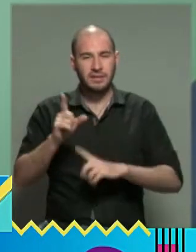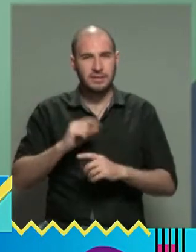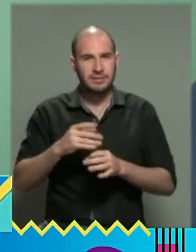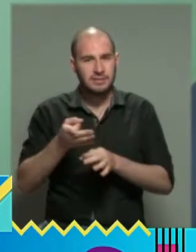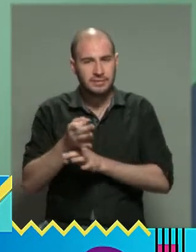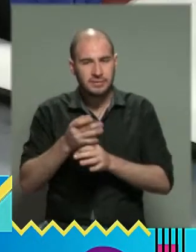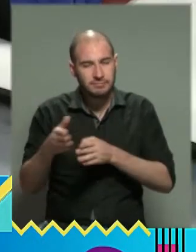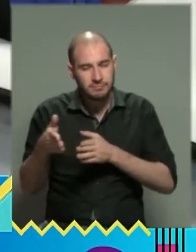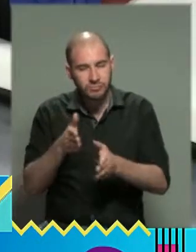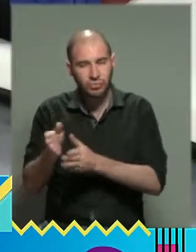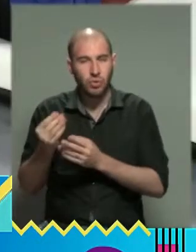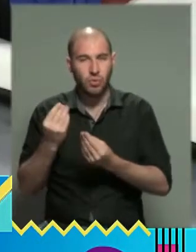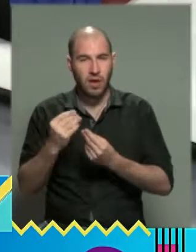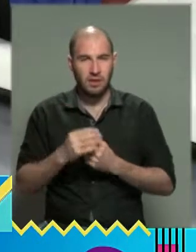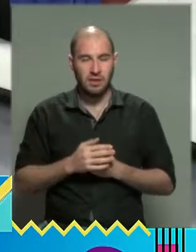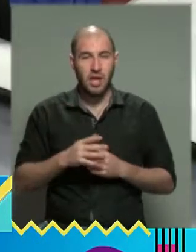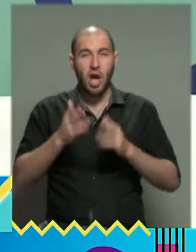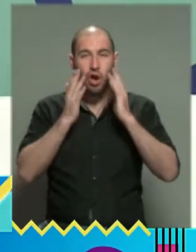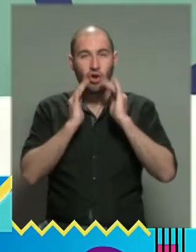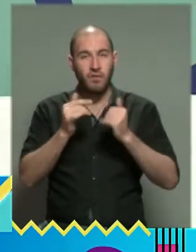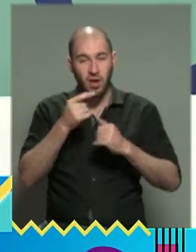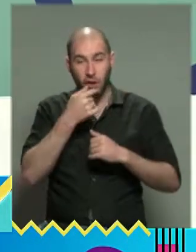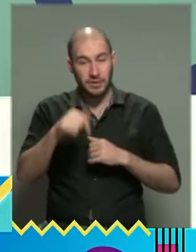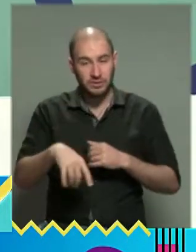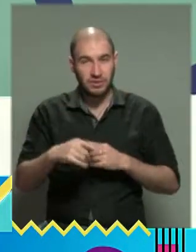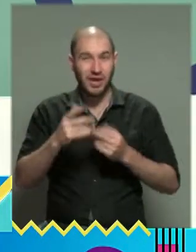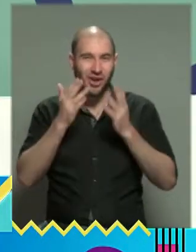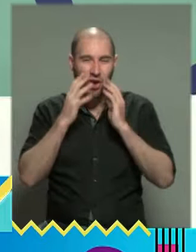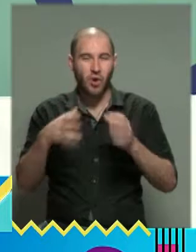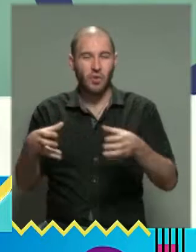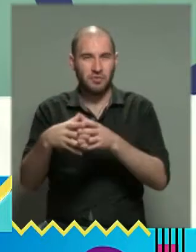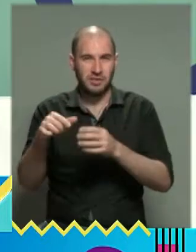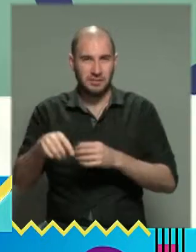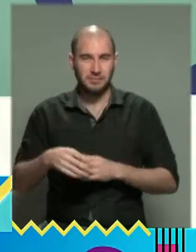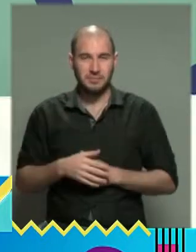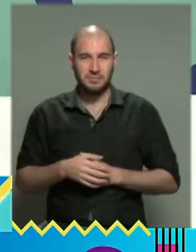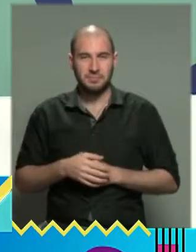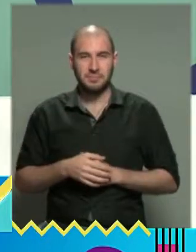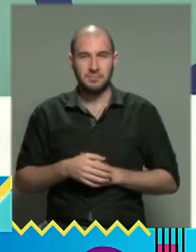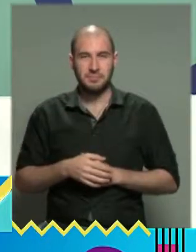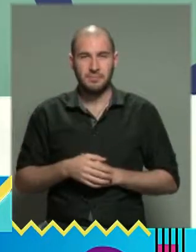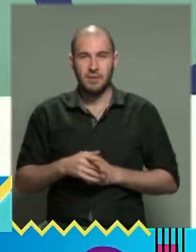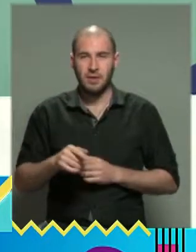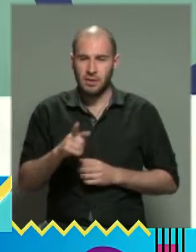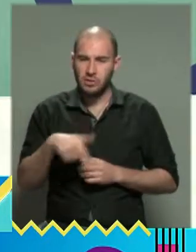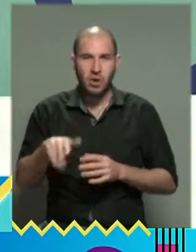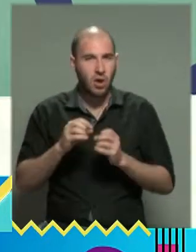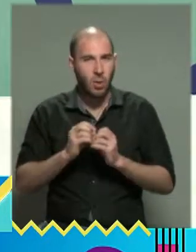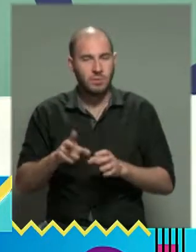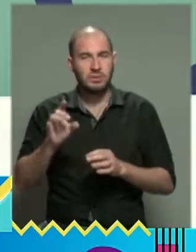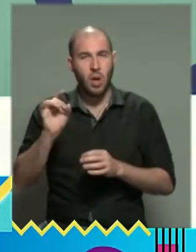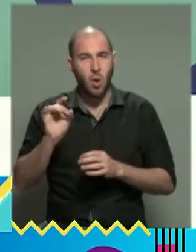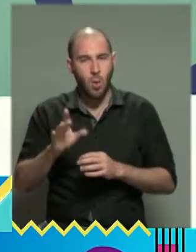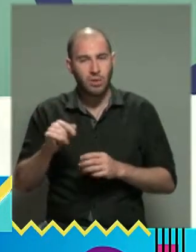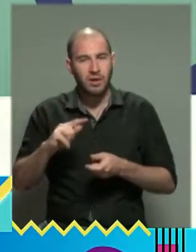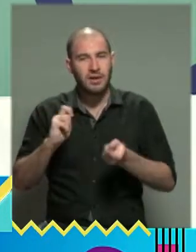enseña cuál es el rumbo a seguir. Yo creo que la adolescencia en Mendoza, los adolescentes en Mendoza, deben empezar no solo